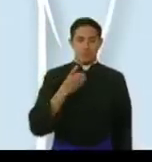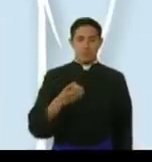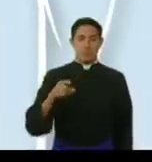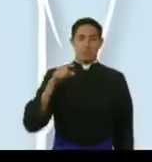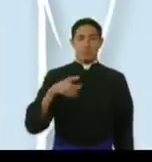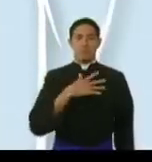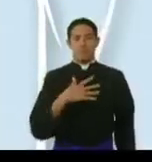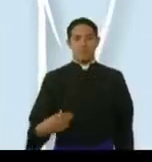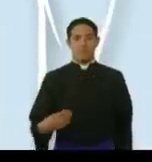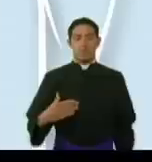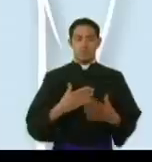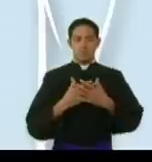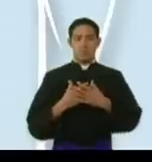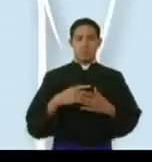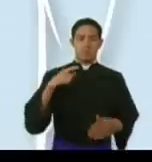en ti me complazco.